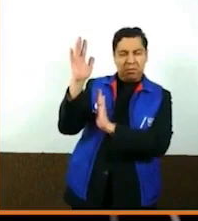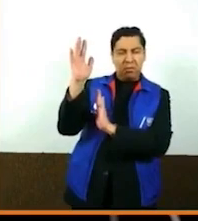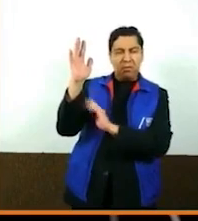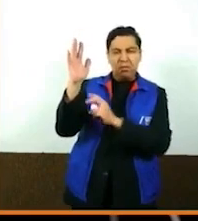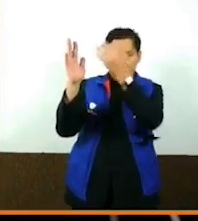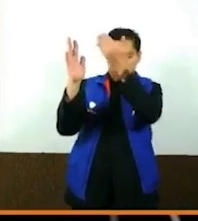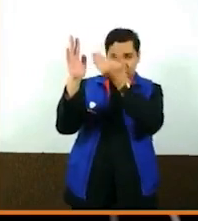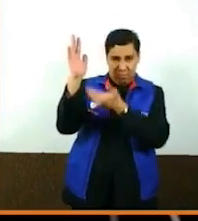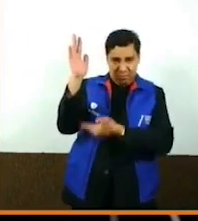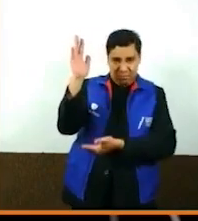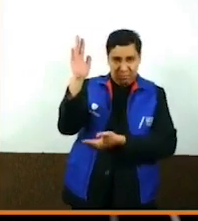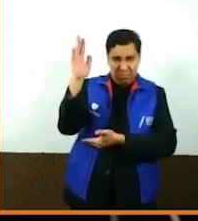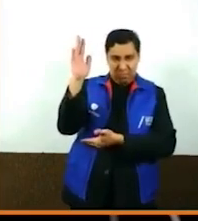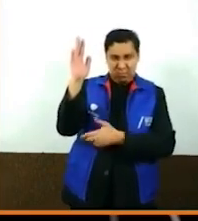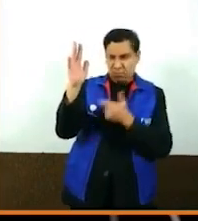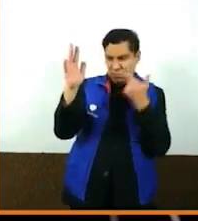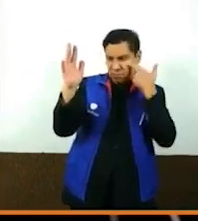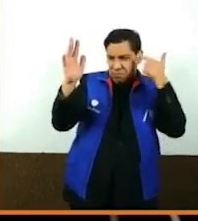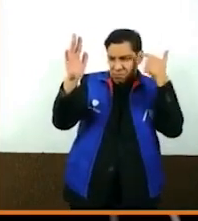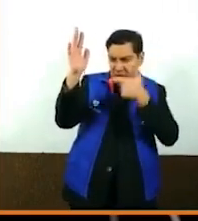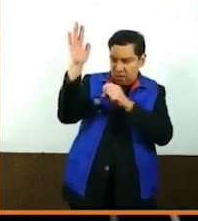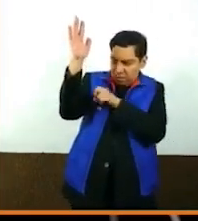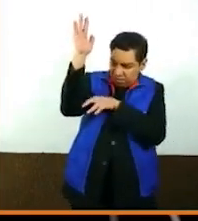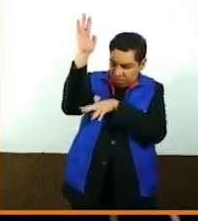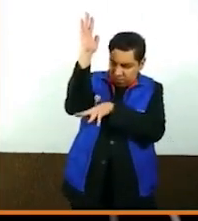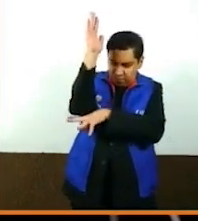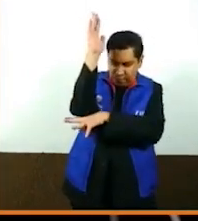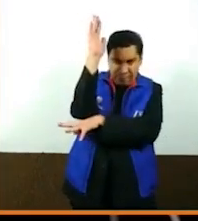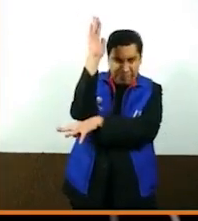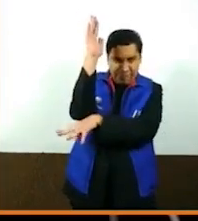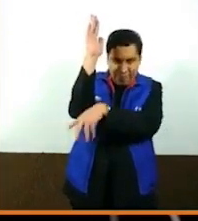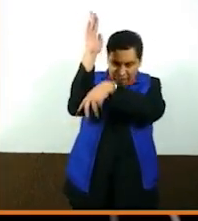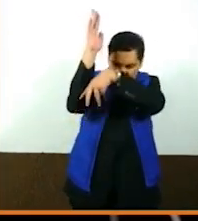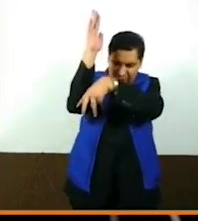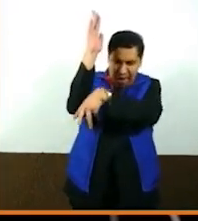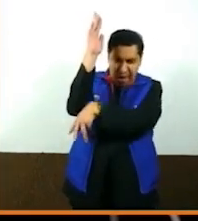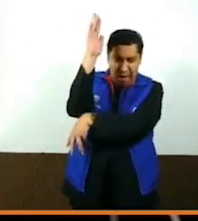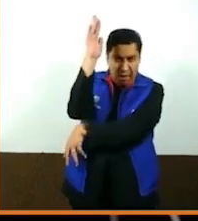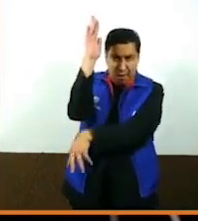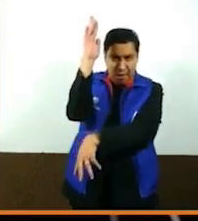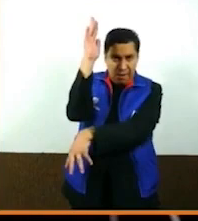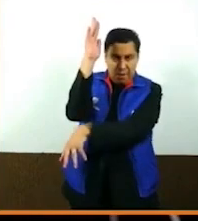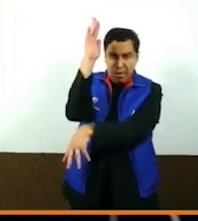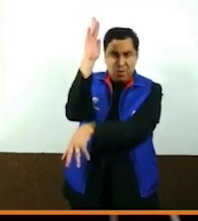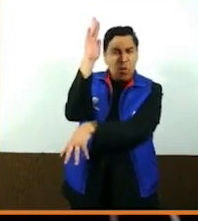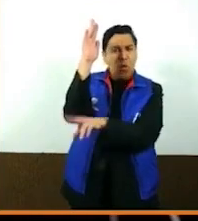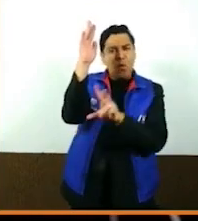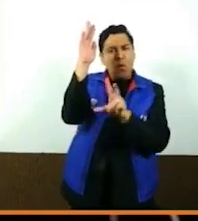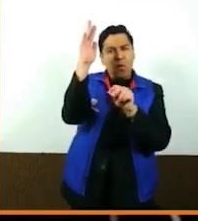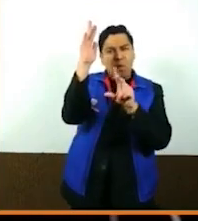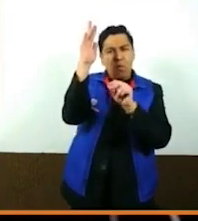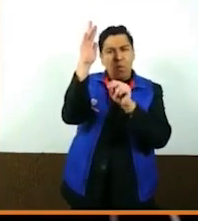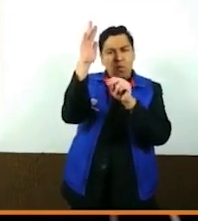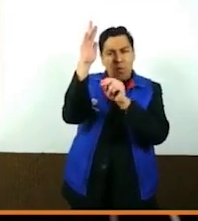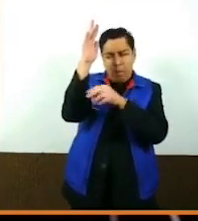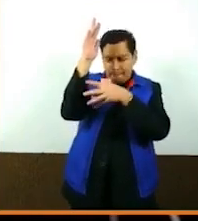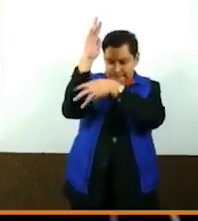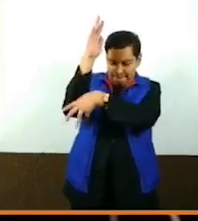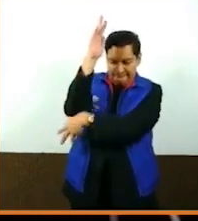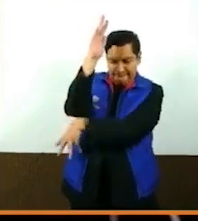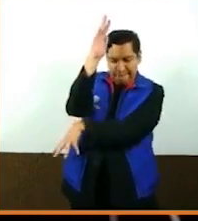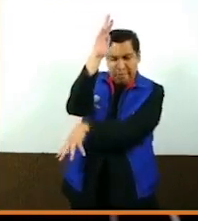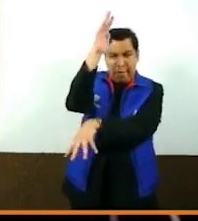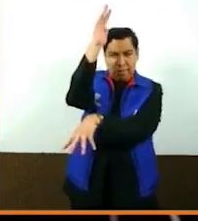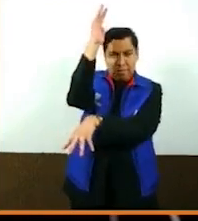planta, descubren que la raíz, en lugar de ser así como larguita, como todos los maíces, es así como hacia más abajo de la